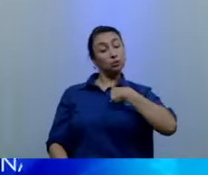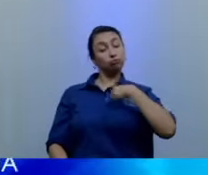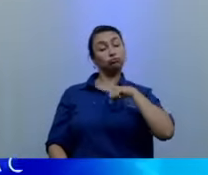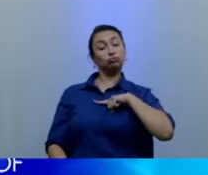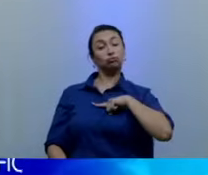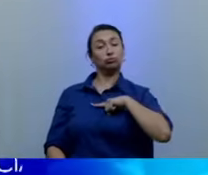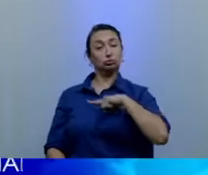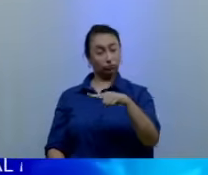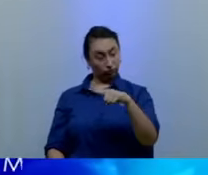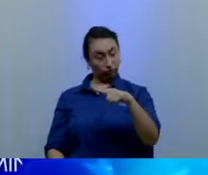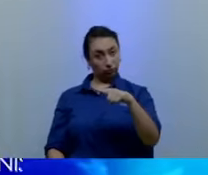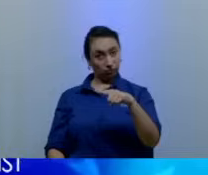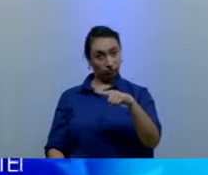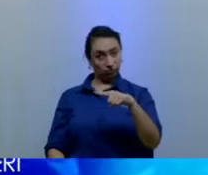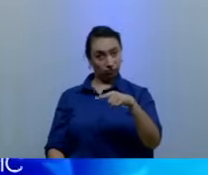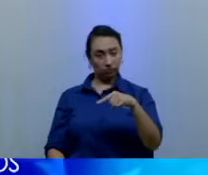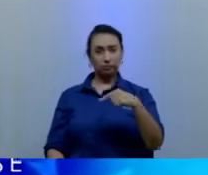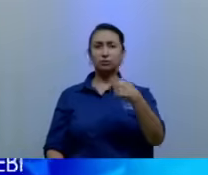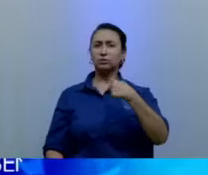ya me identifiqué,